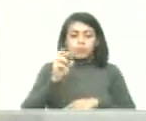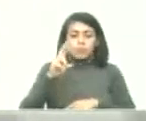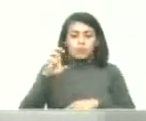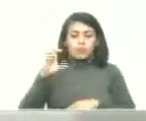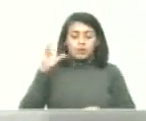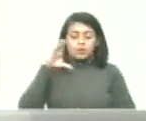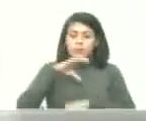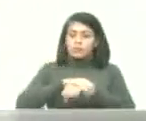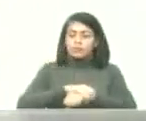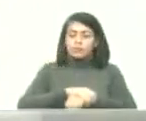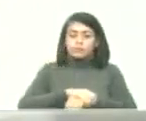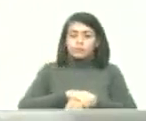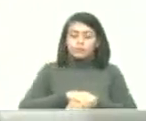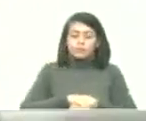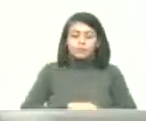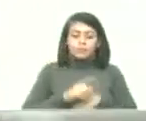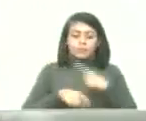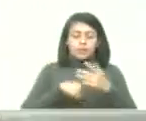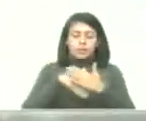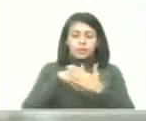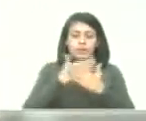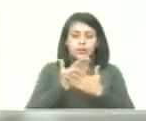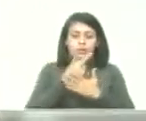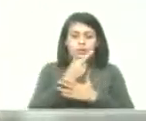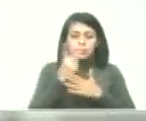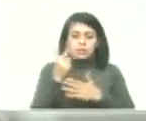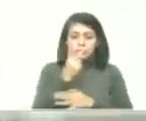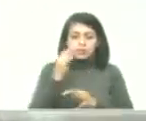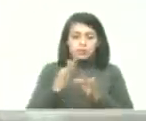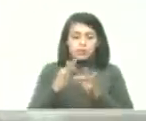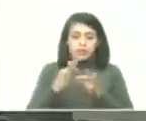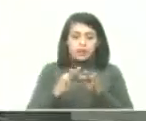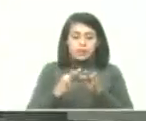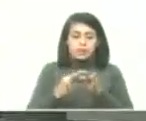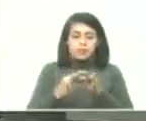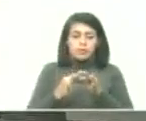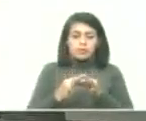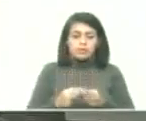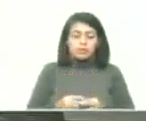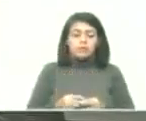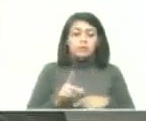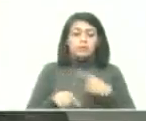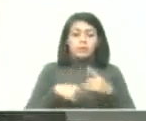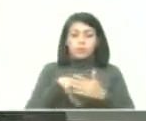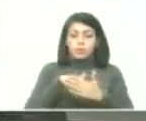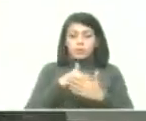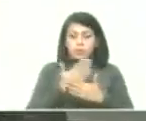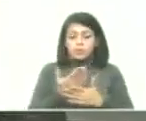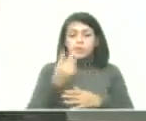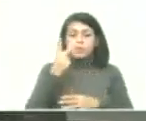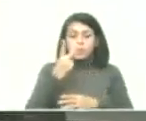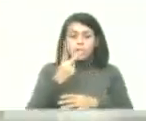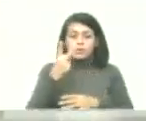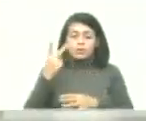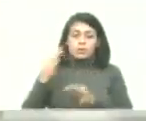captura en la madrugada del 22 de septiembre, para amanecer 22 de septiembre.